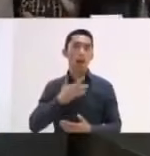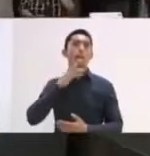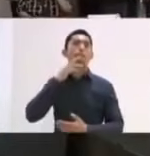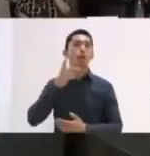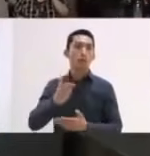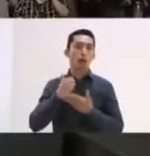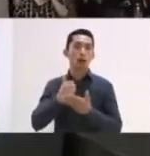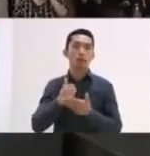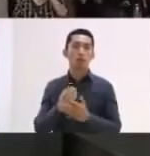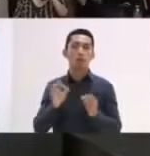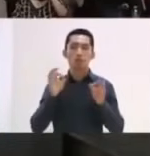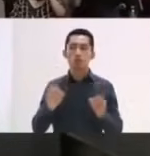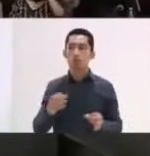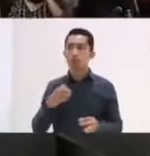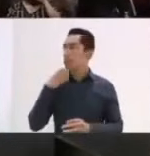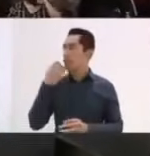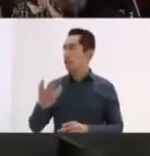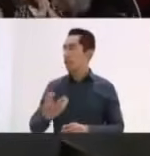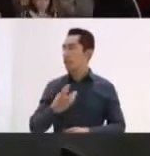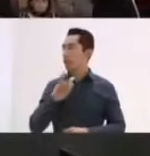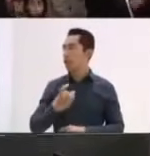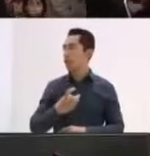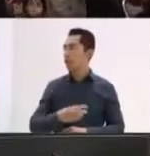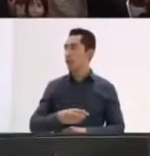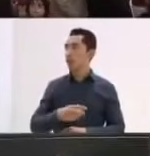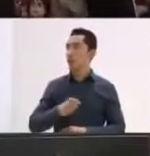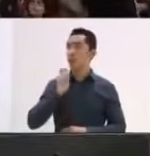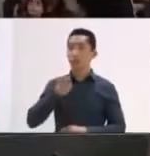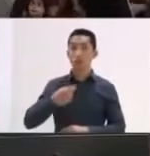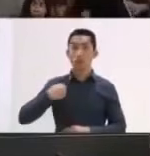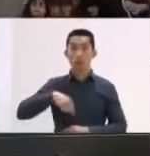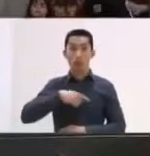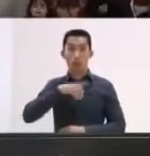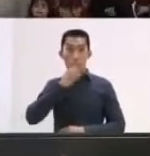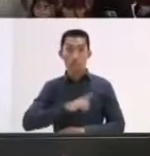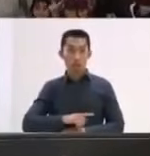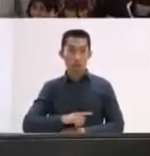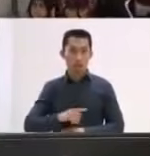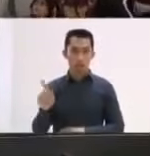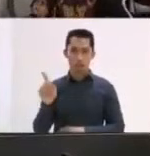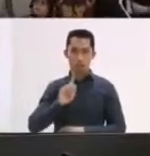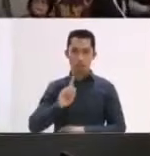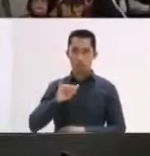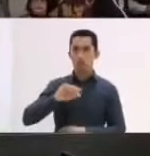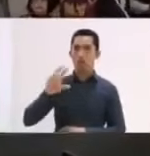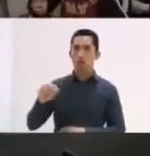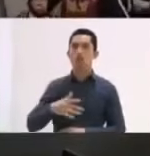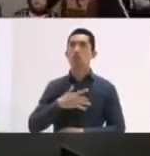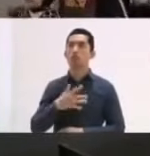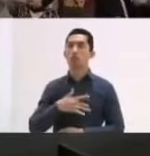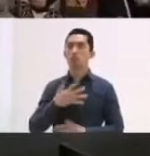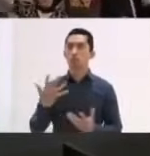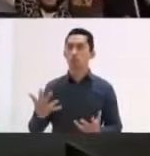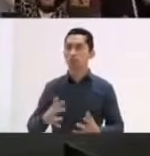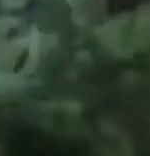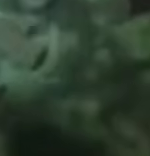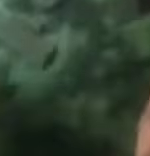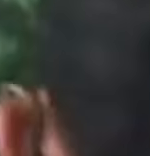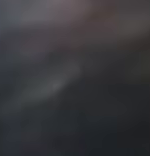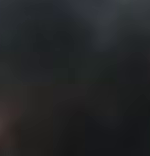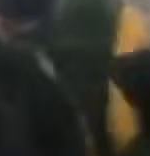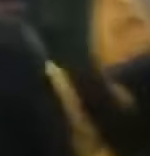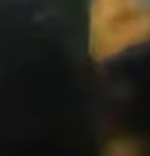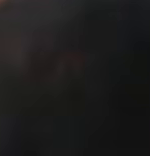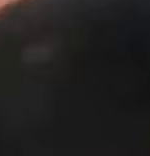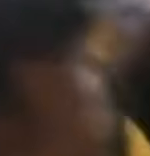lópez obrador la ayuda se entrega directamente a los afectados sin necesidad de intermediarios y muy cerca de ahí en